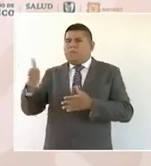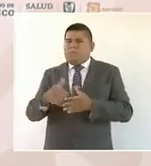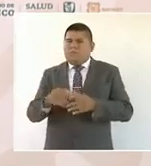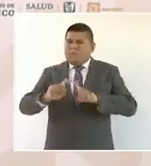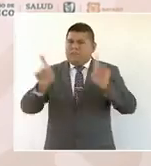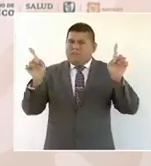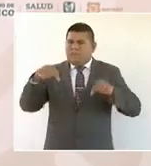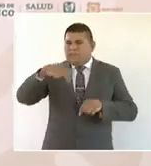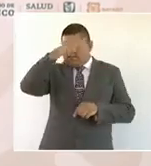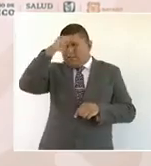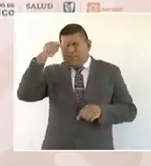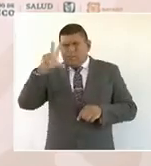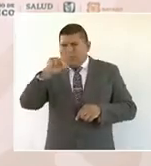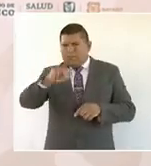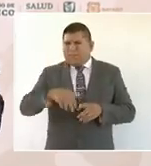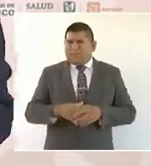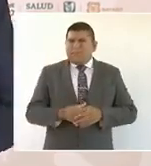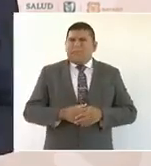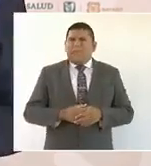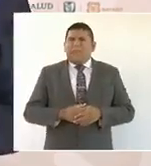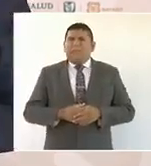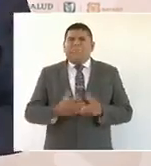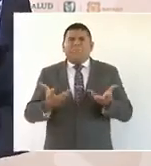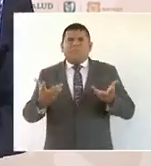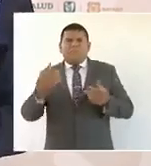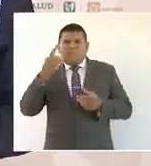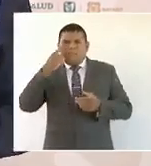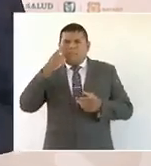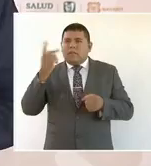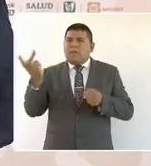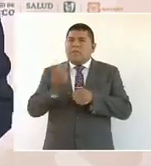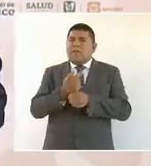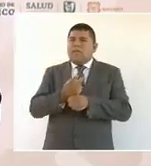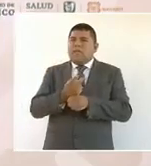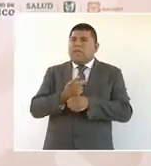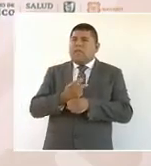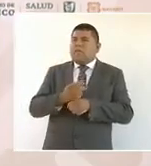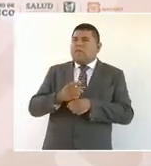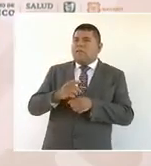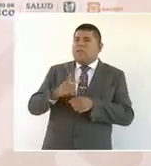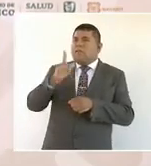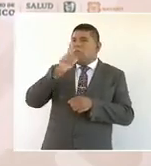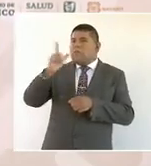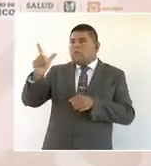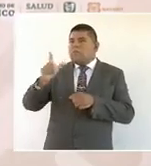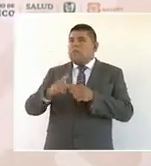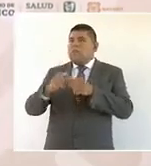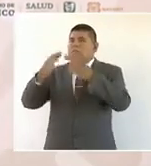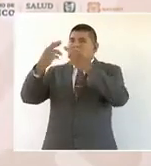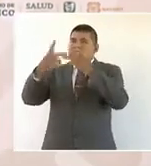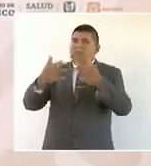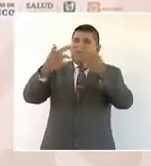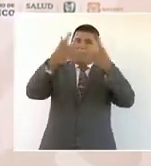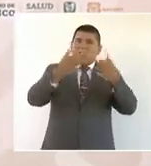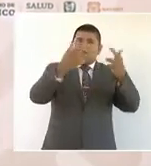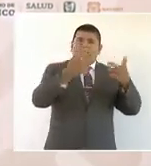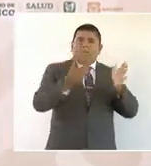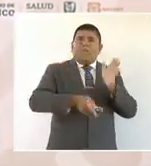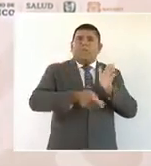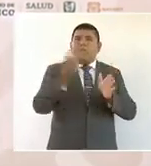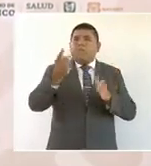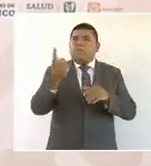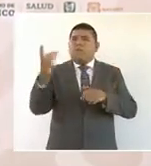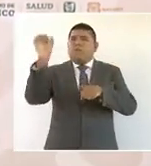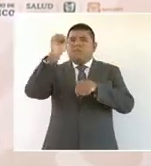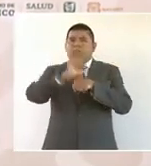lado, ¿saben? Se caen todas las líneas de transmisión y en una semana